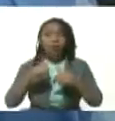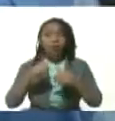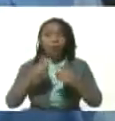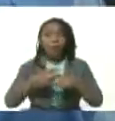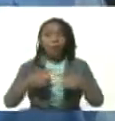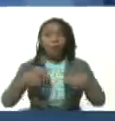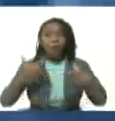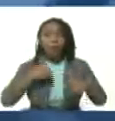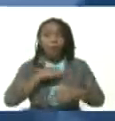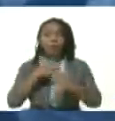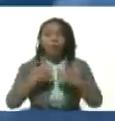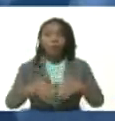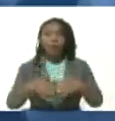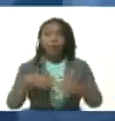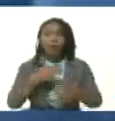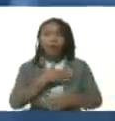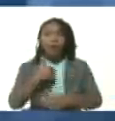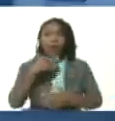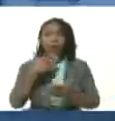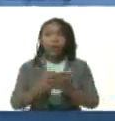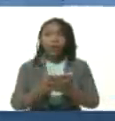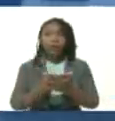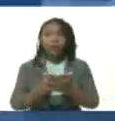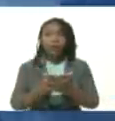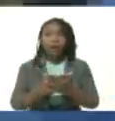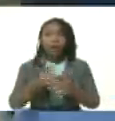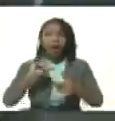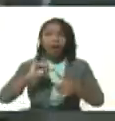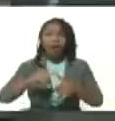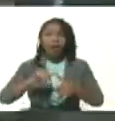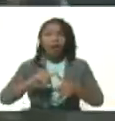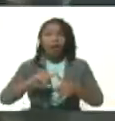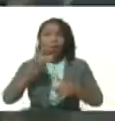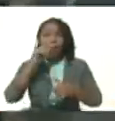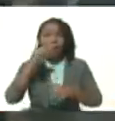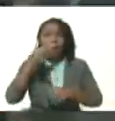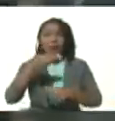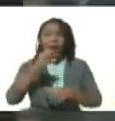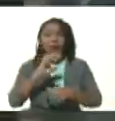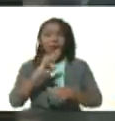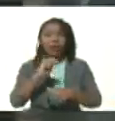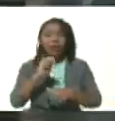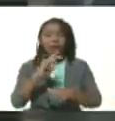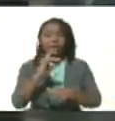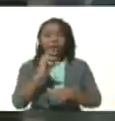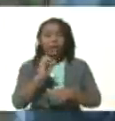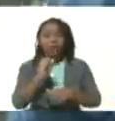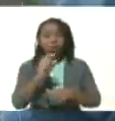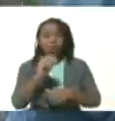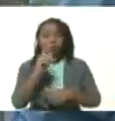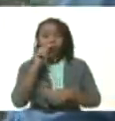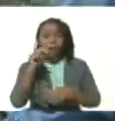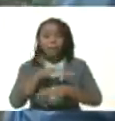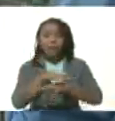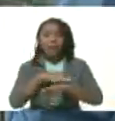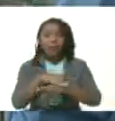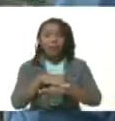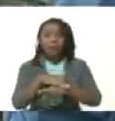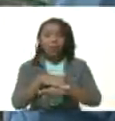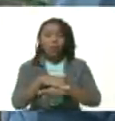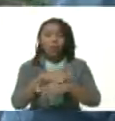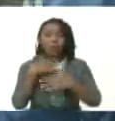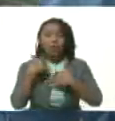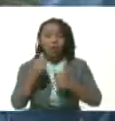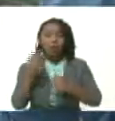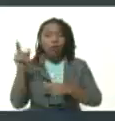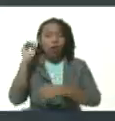crecimiento de nuestra empresa. Y le quiero dar gracias en particular al ingeniero Ernesto Perdomo y al ministro Carlos Alvarado, que gracias a ellos pudimos hacer